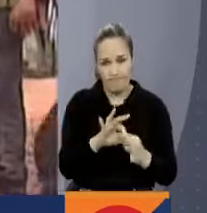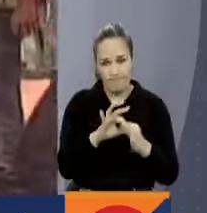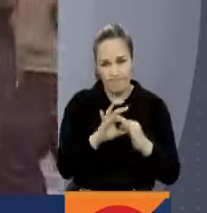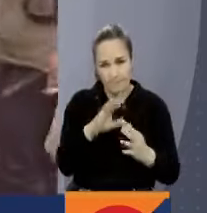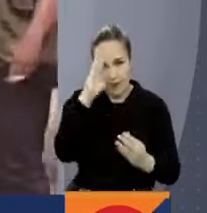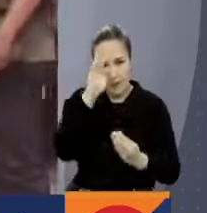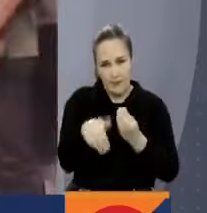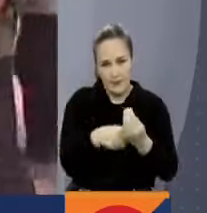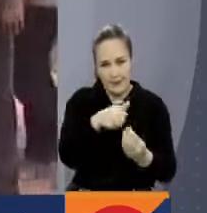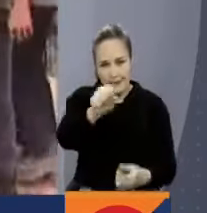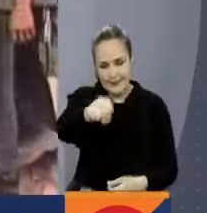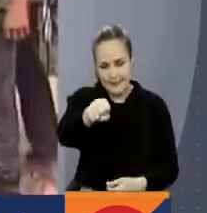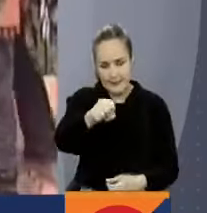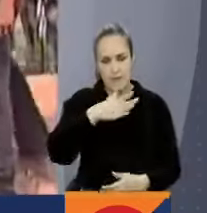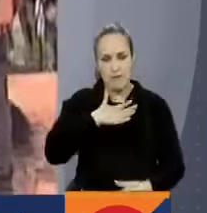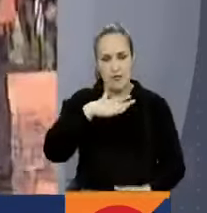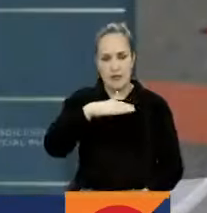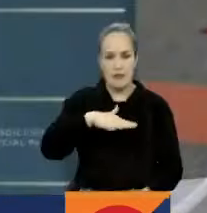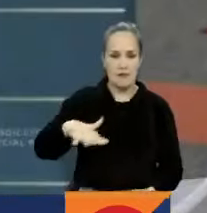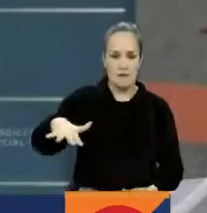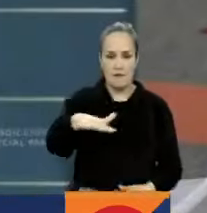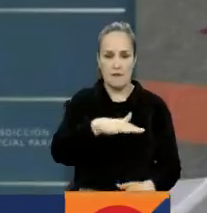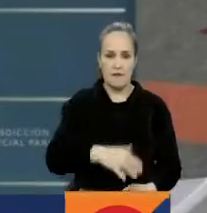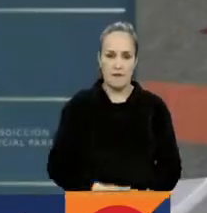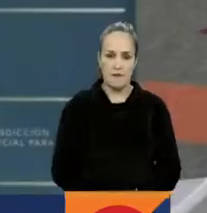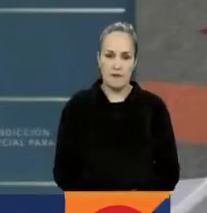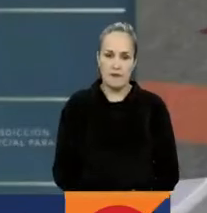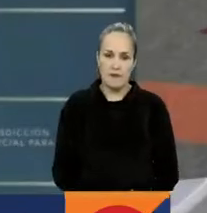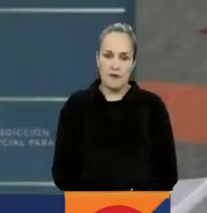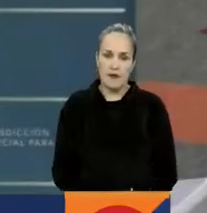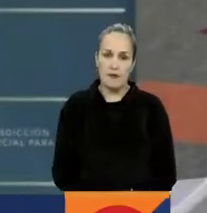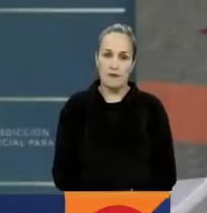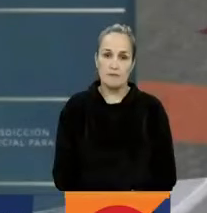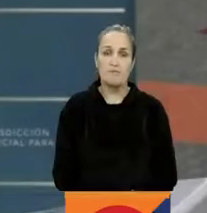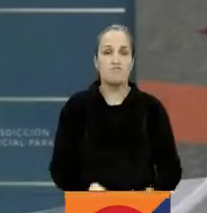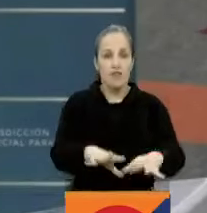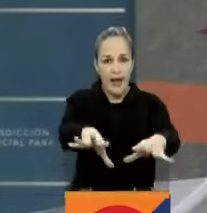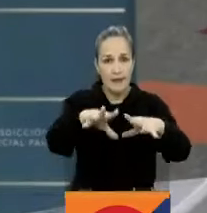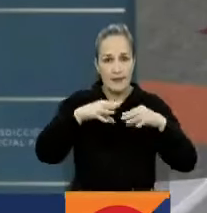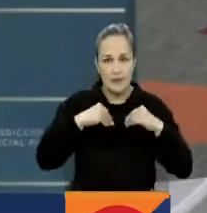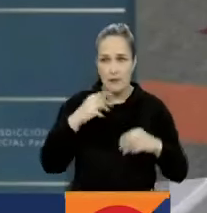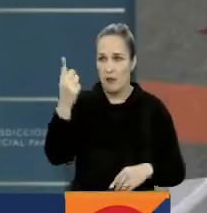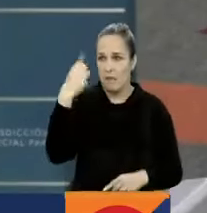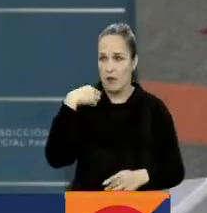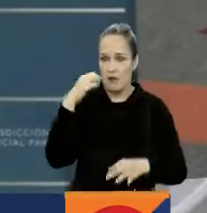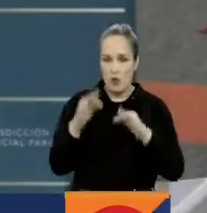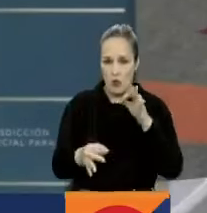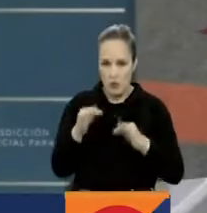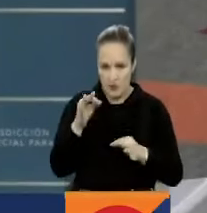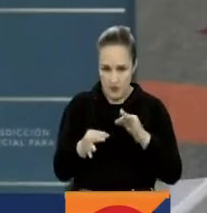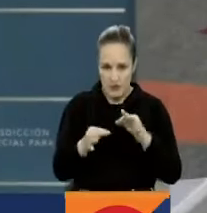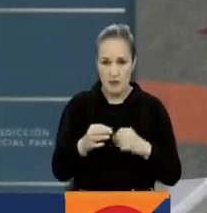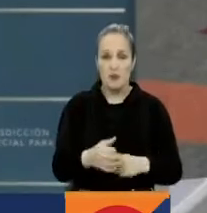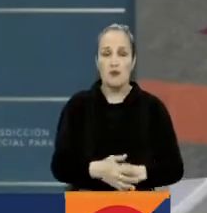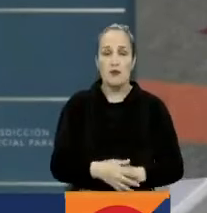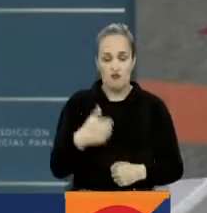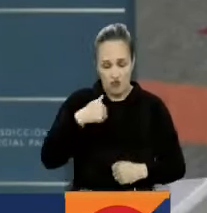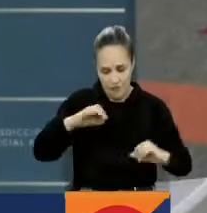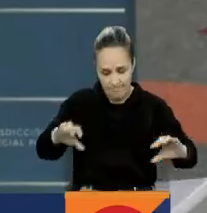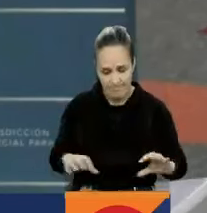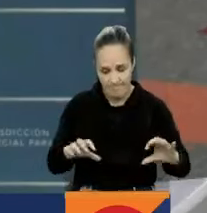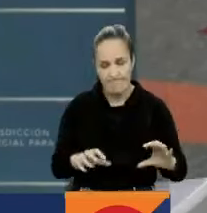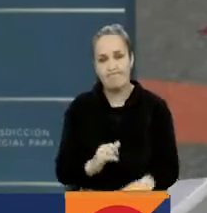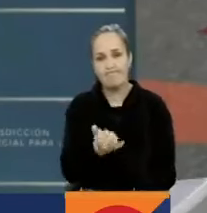gros paramilitares en su departamento acepto la condena de la corte y también que por miar